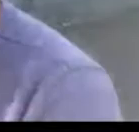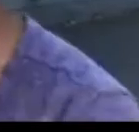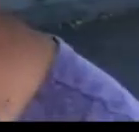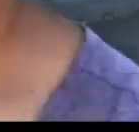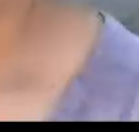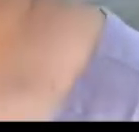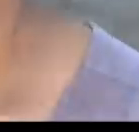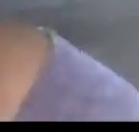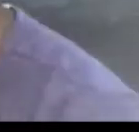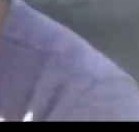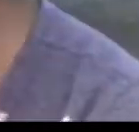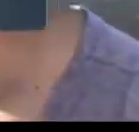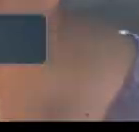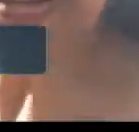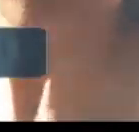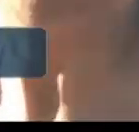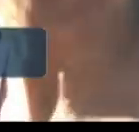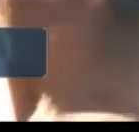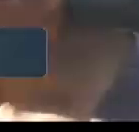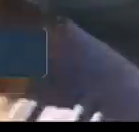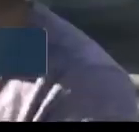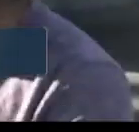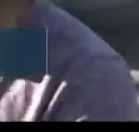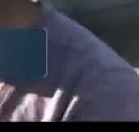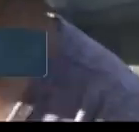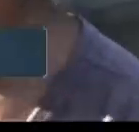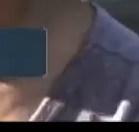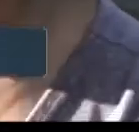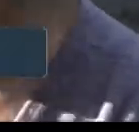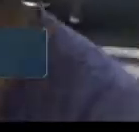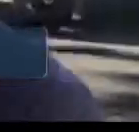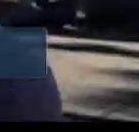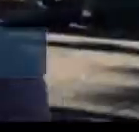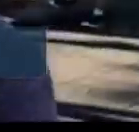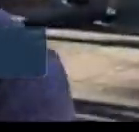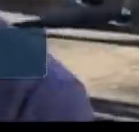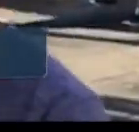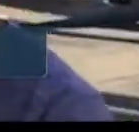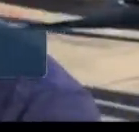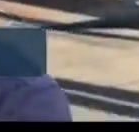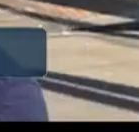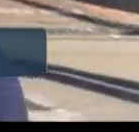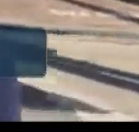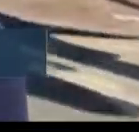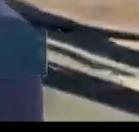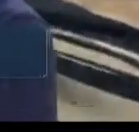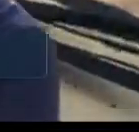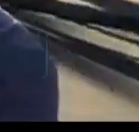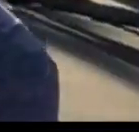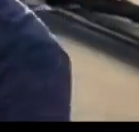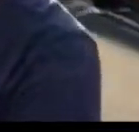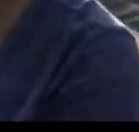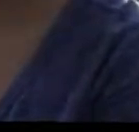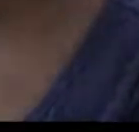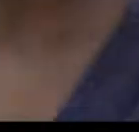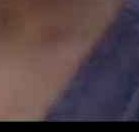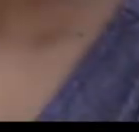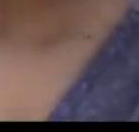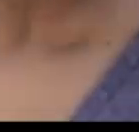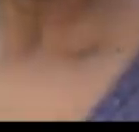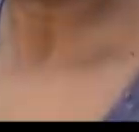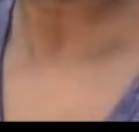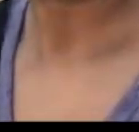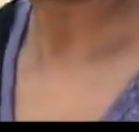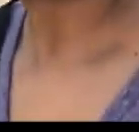Lucy Calderón Pineda, periodista guatemalteca, que ha colaborado en medios de comunicación como Prensa Libre en